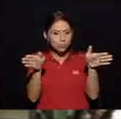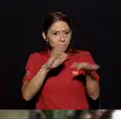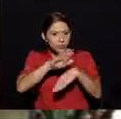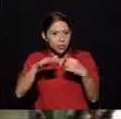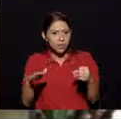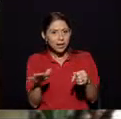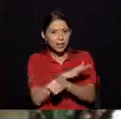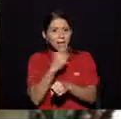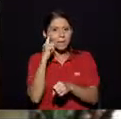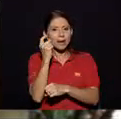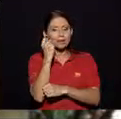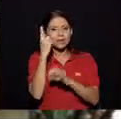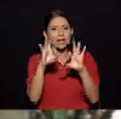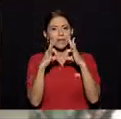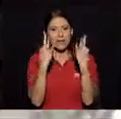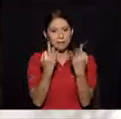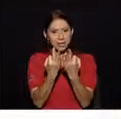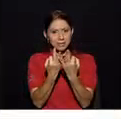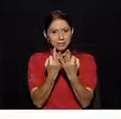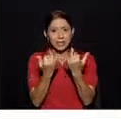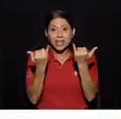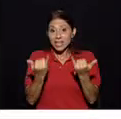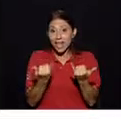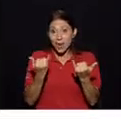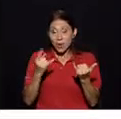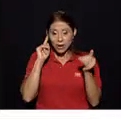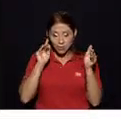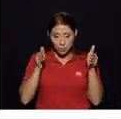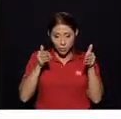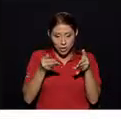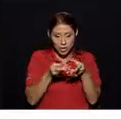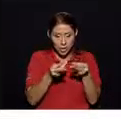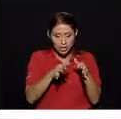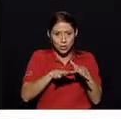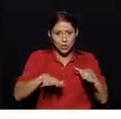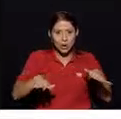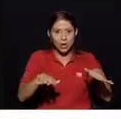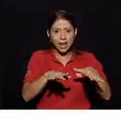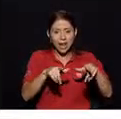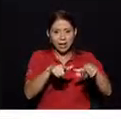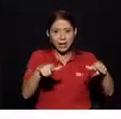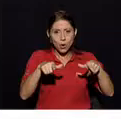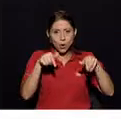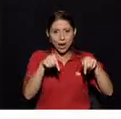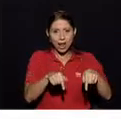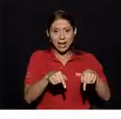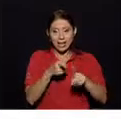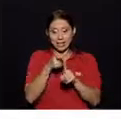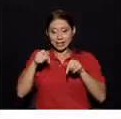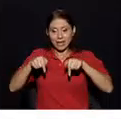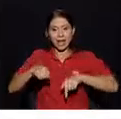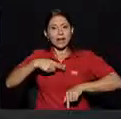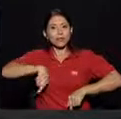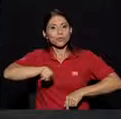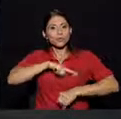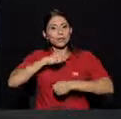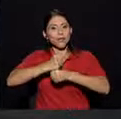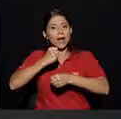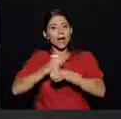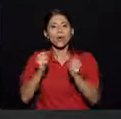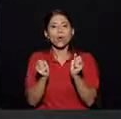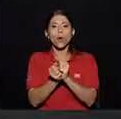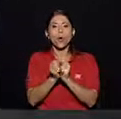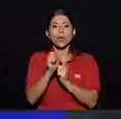a las familias y ha incursionado en el plano de lo territorial o lo local. Desde acá hemos estado haciendo trabajos